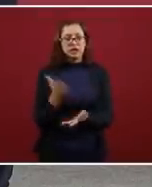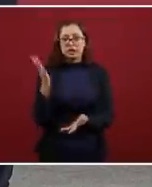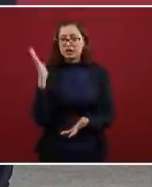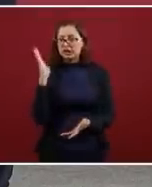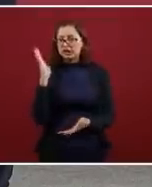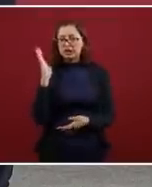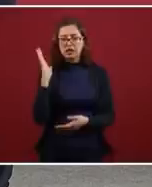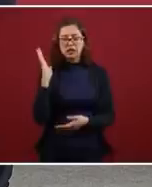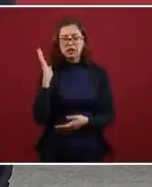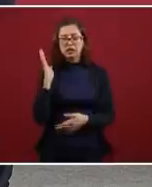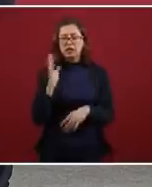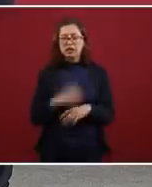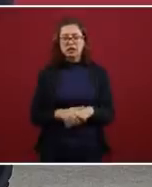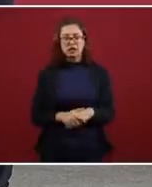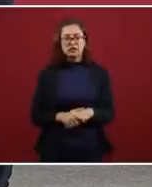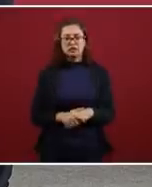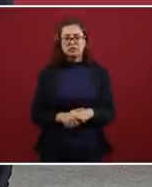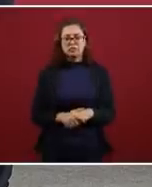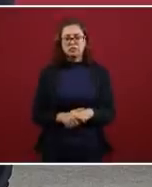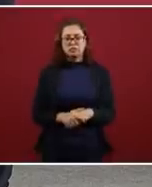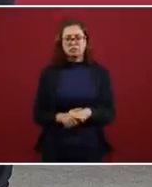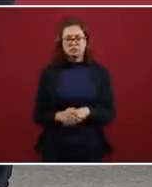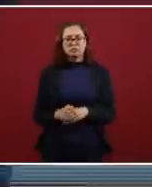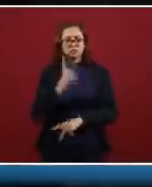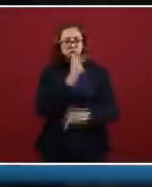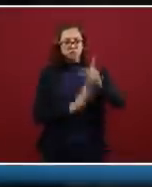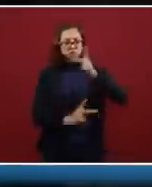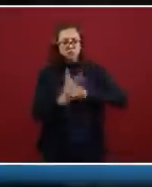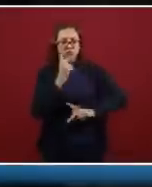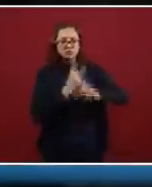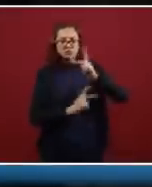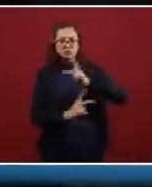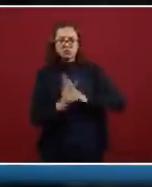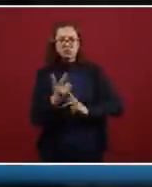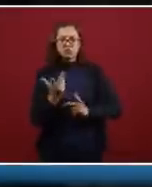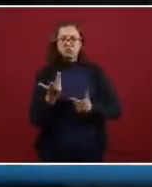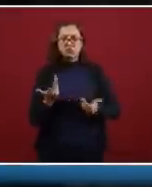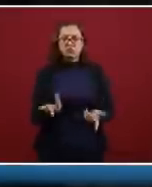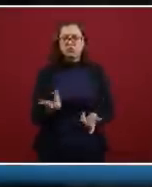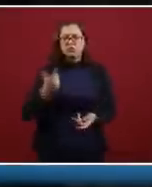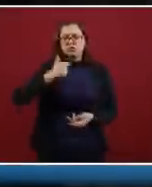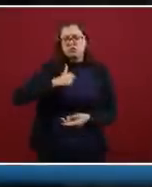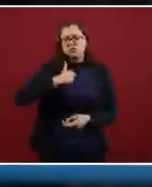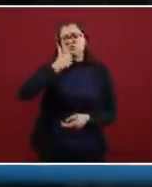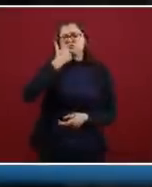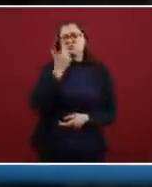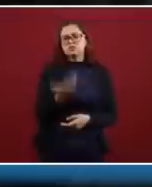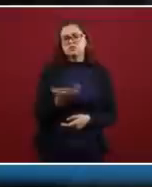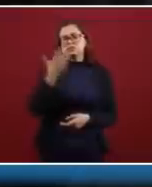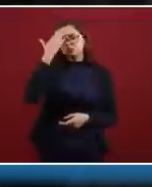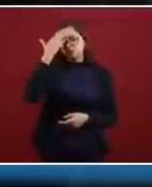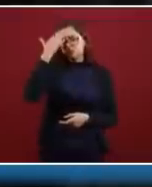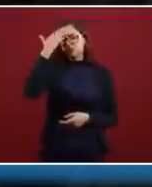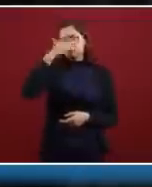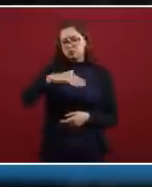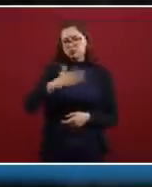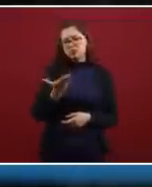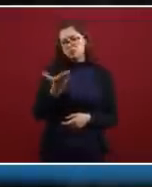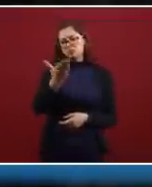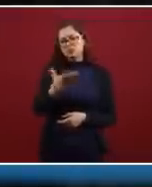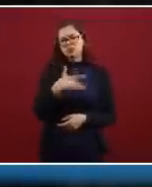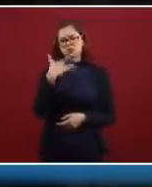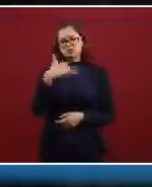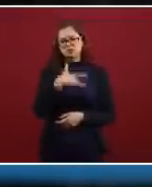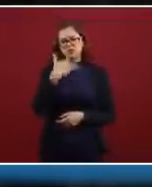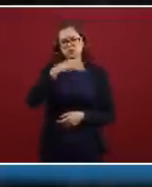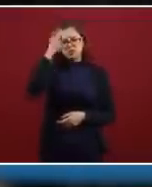la forma de financiarla entonces yo quisiera saber qué opinión le merece